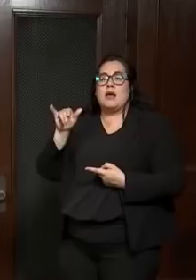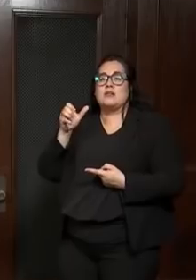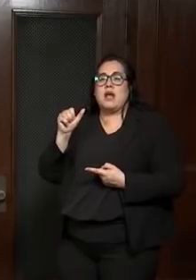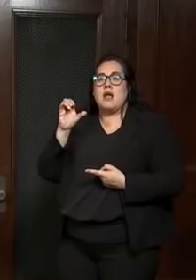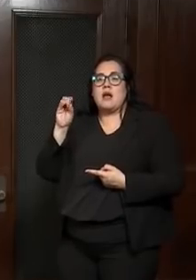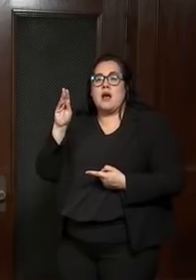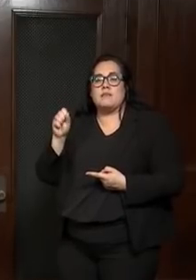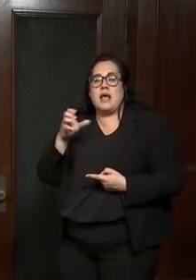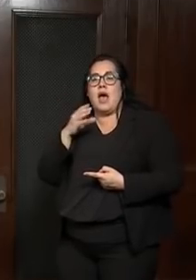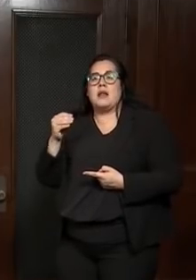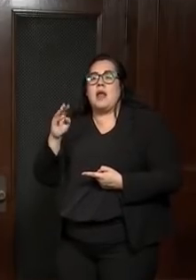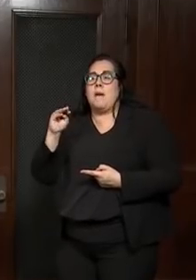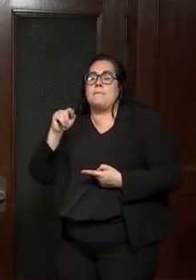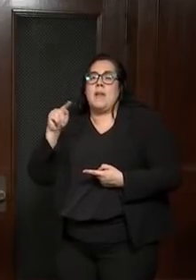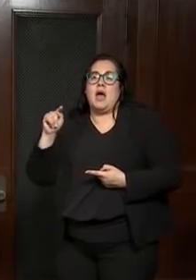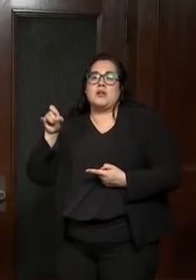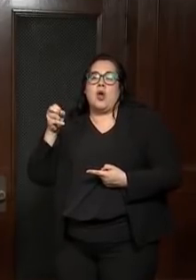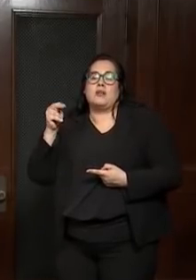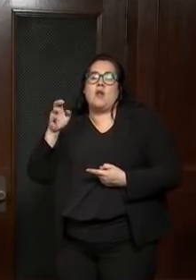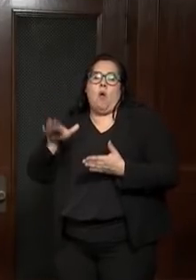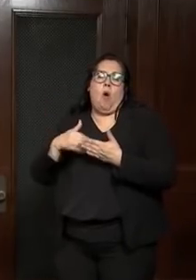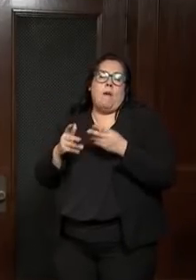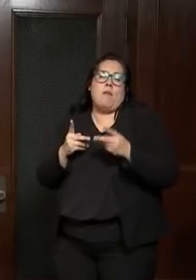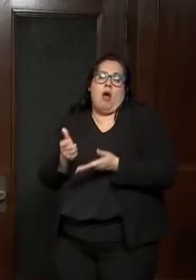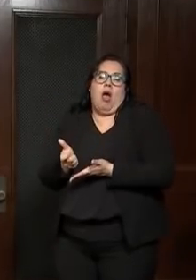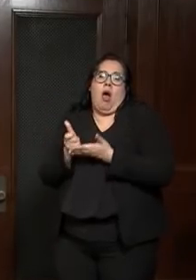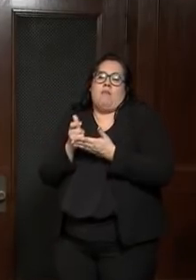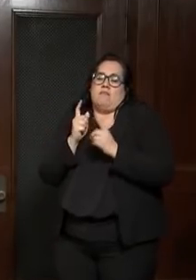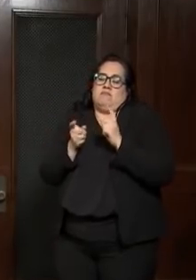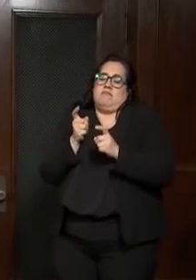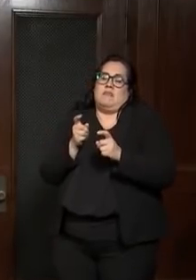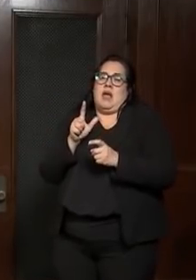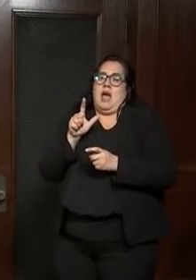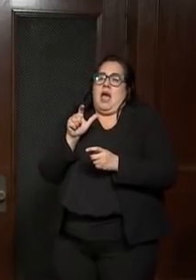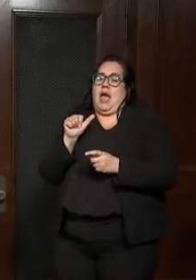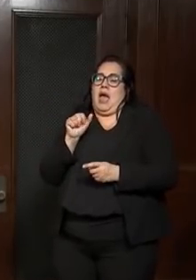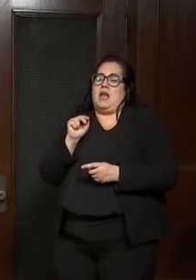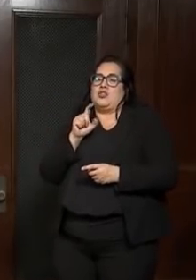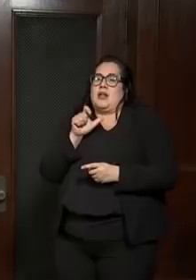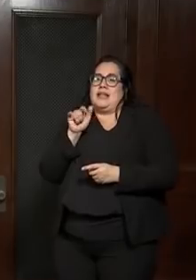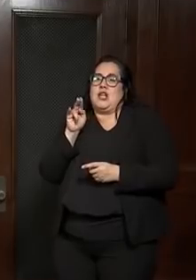and to Matt Johnson, to all the folks who helped put that Angelino Fund together that will